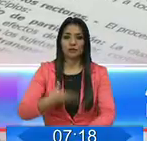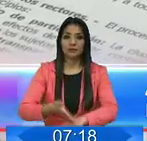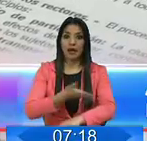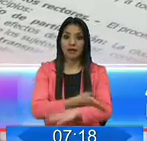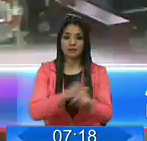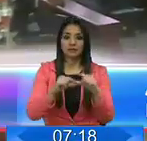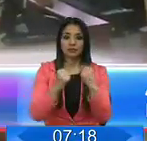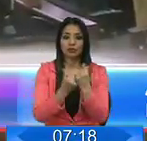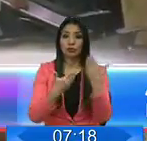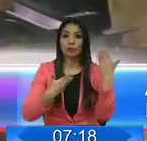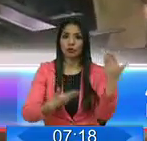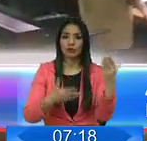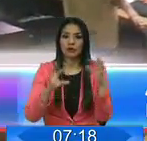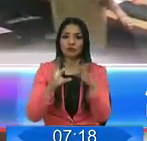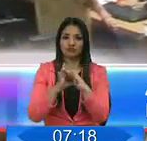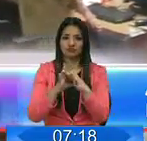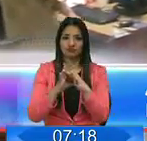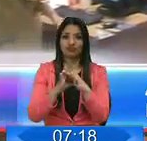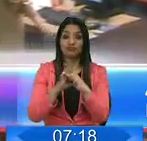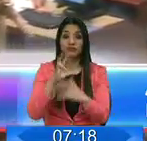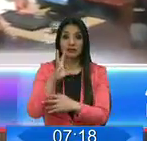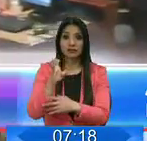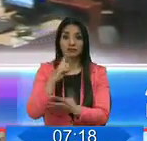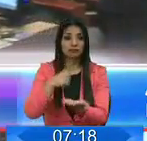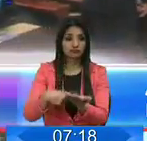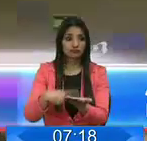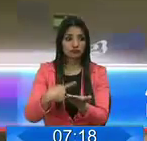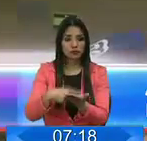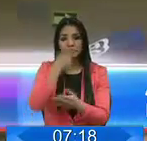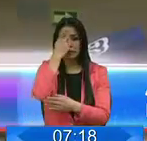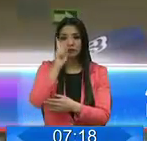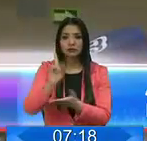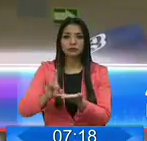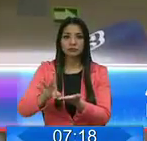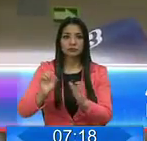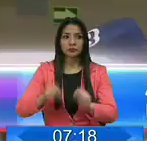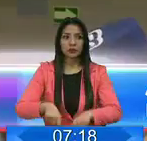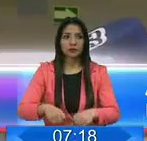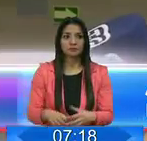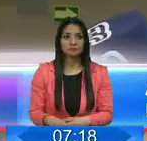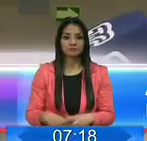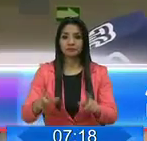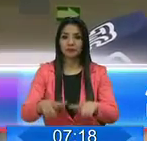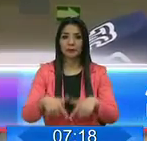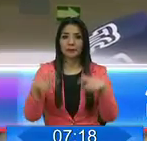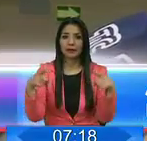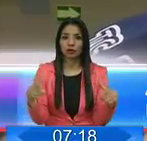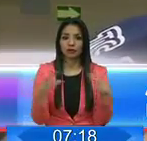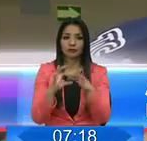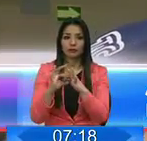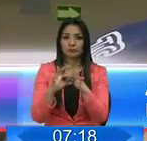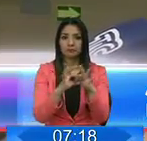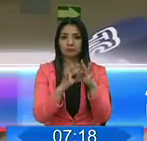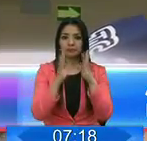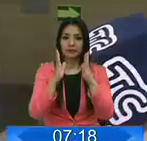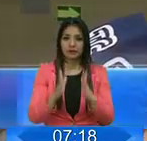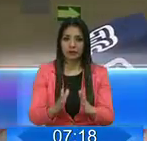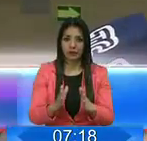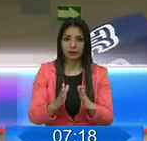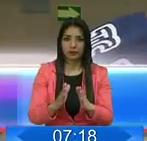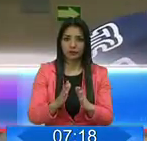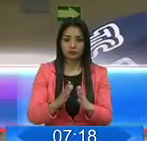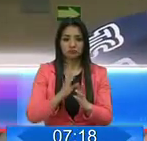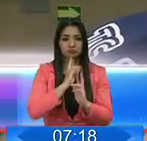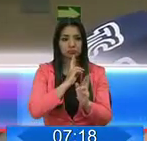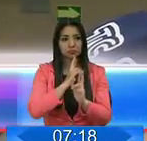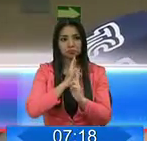los aliancistas anuncian que han decidido sumarse al pedido de destitución. La gran mayoría de los colegas que se pronunciaron,